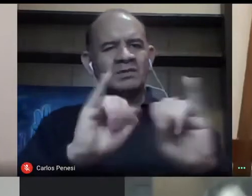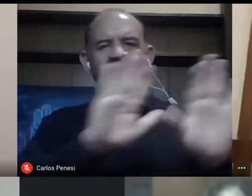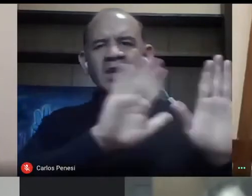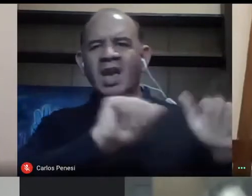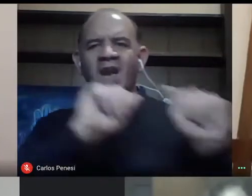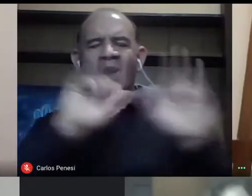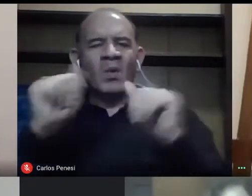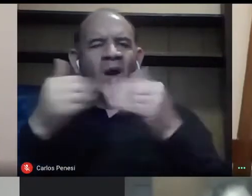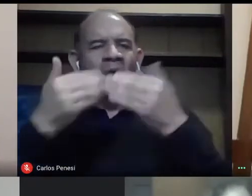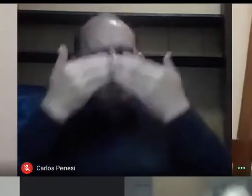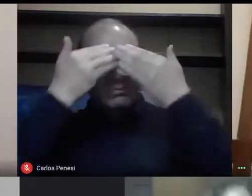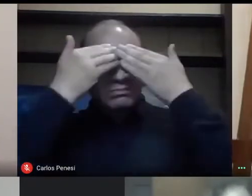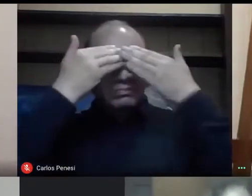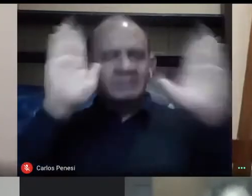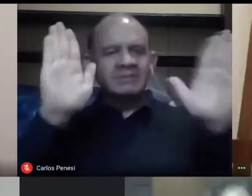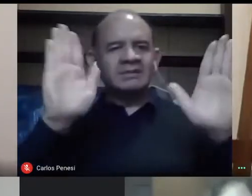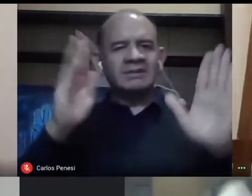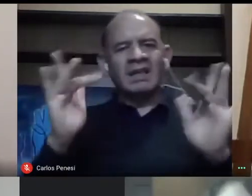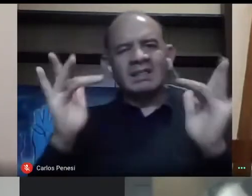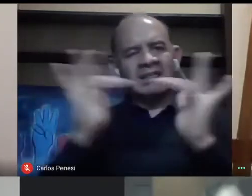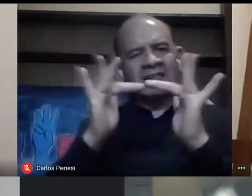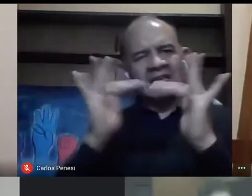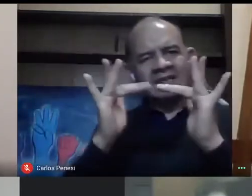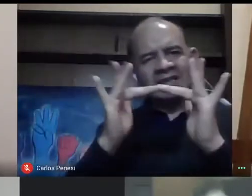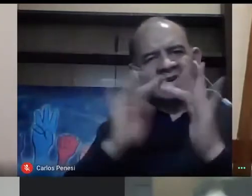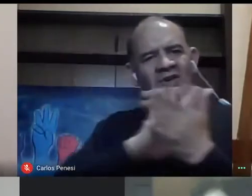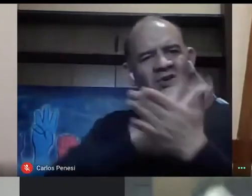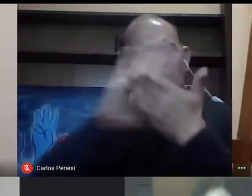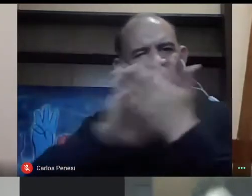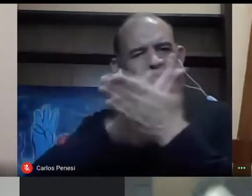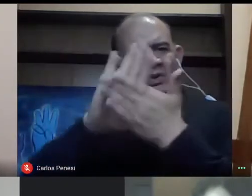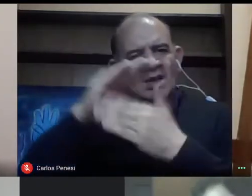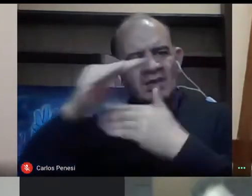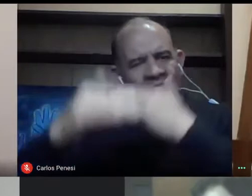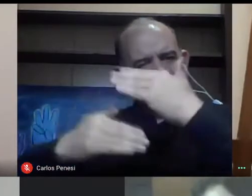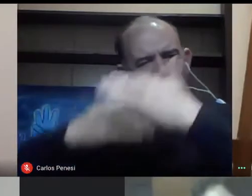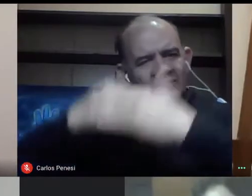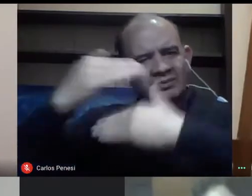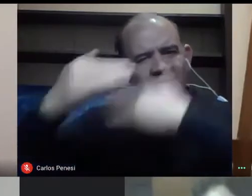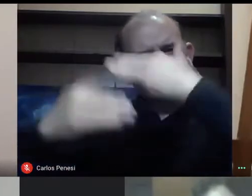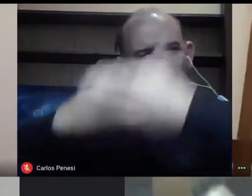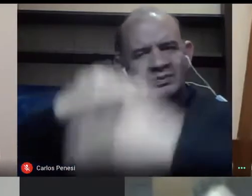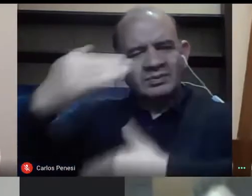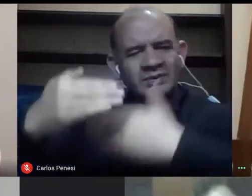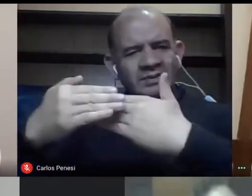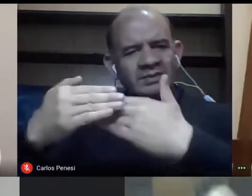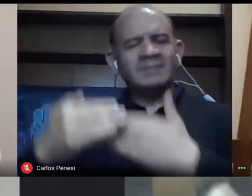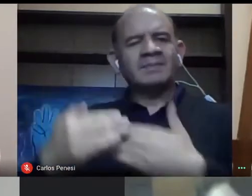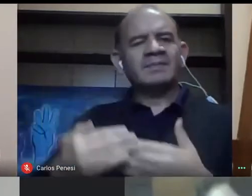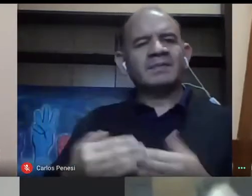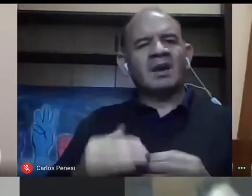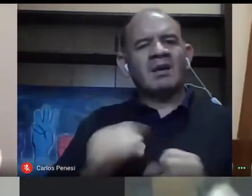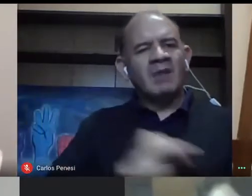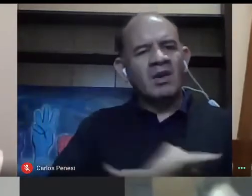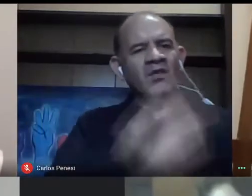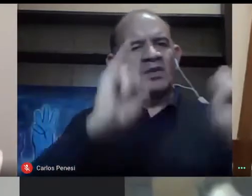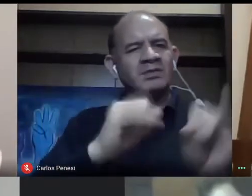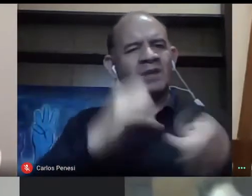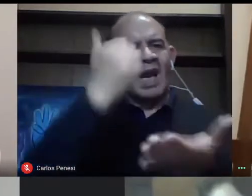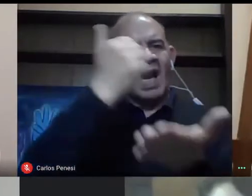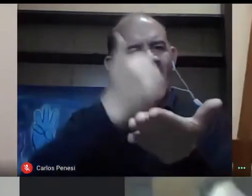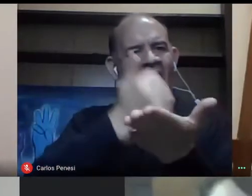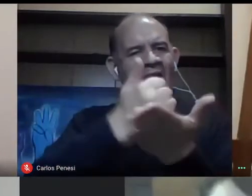De hecho, hay cuestiones técnicas que resolver, pero ya lo venimos hablando, para que la información esté.